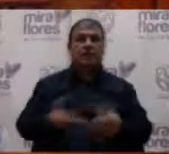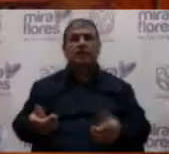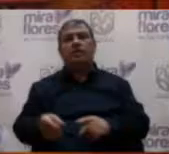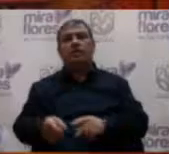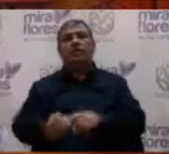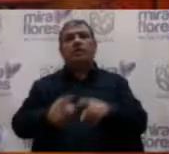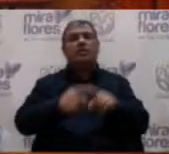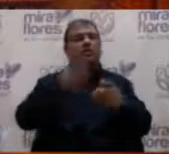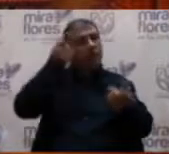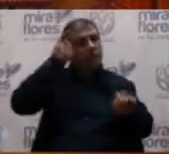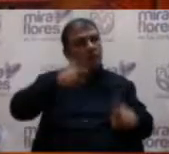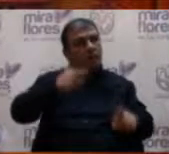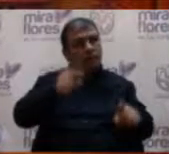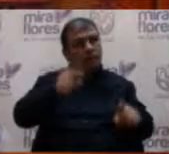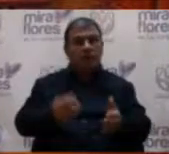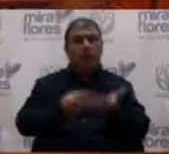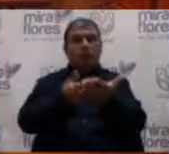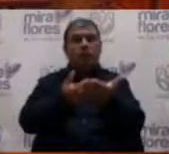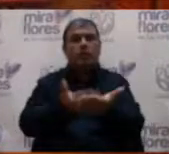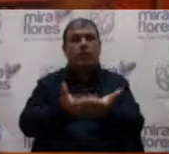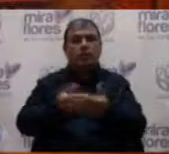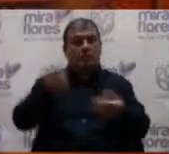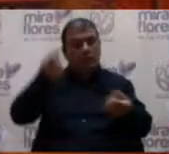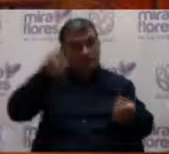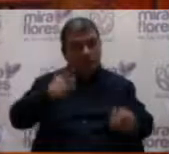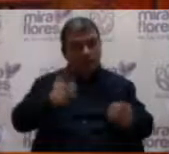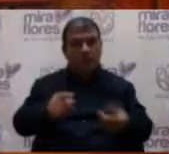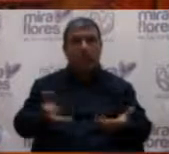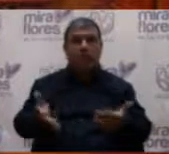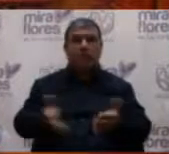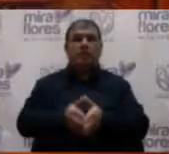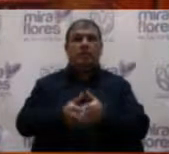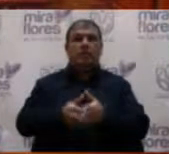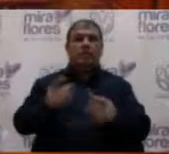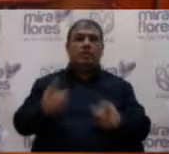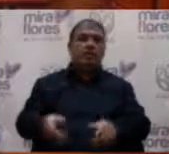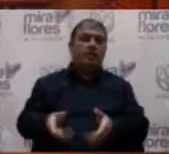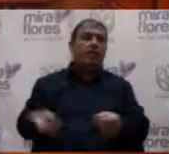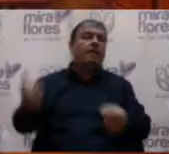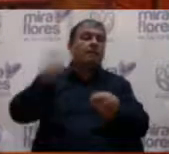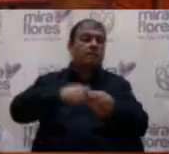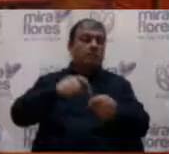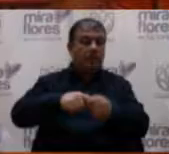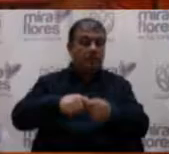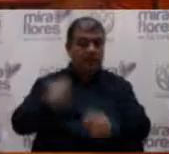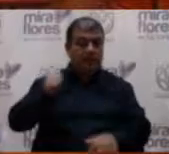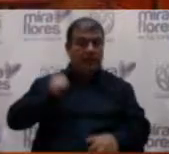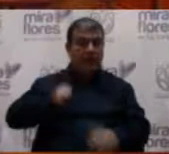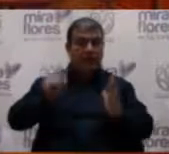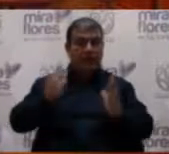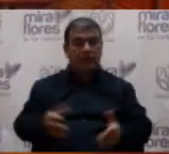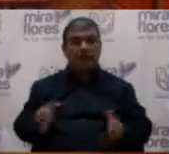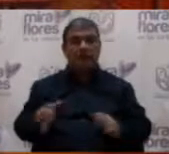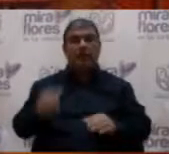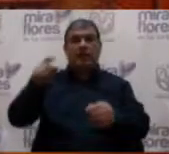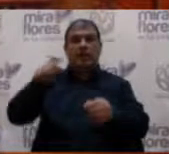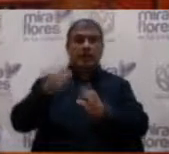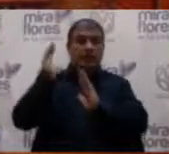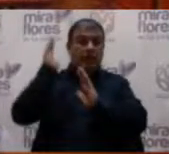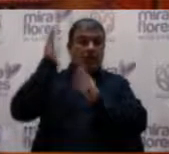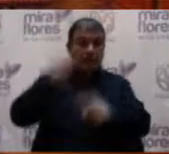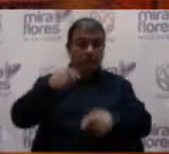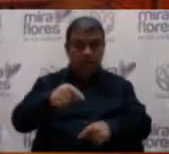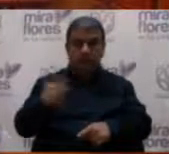conformidad con las consideraciones expuestas en el presente acuerdo, debiendo precisarse que la participación del alcalde de Miraflores en el evento